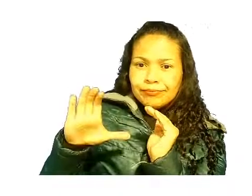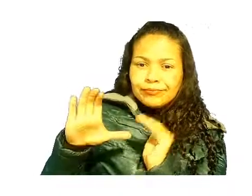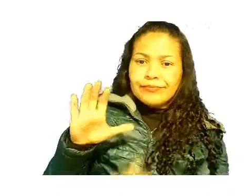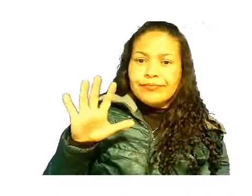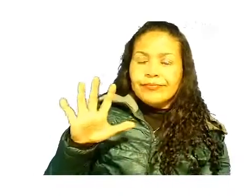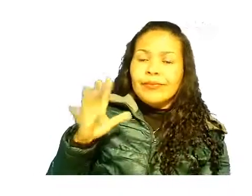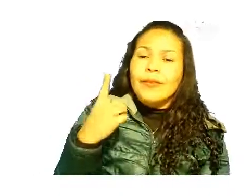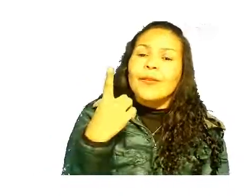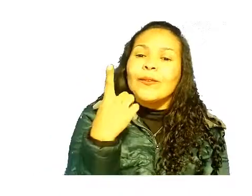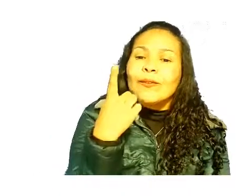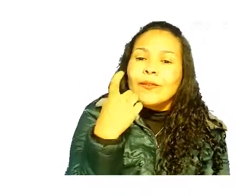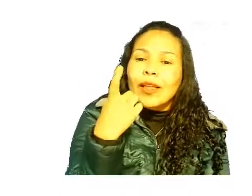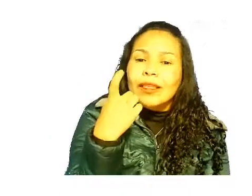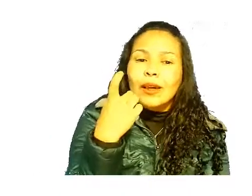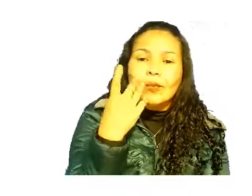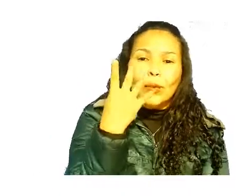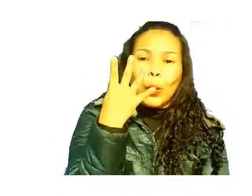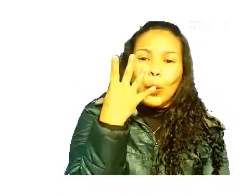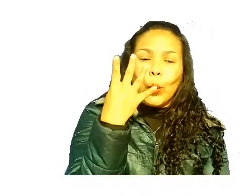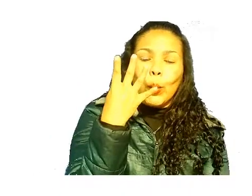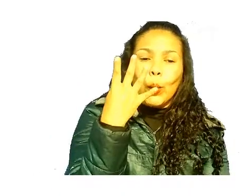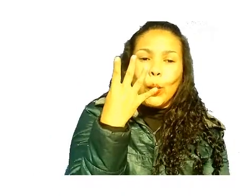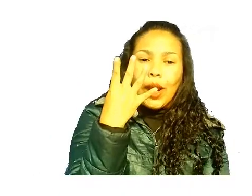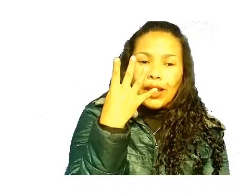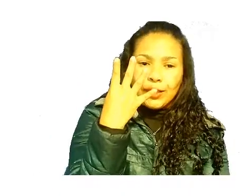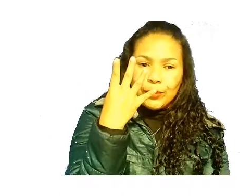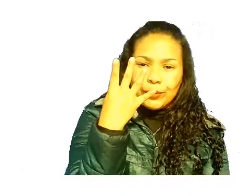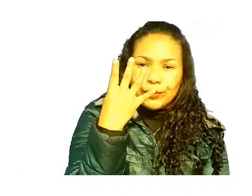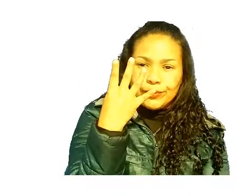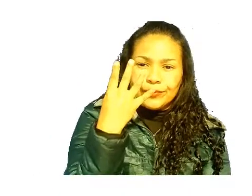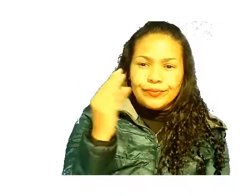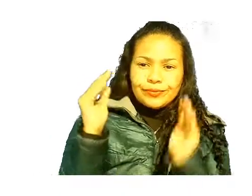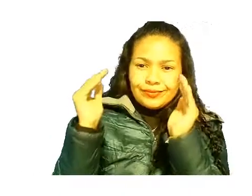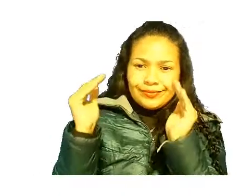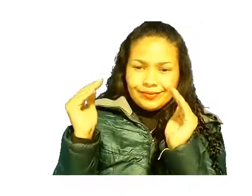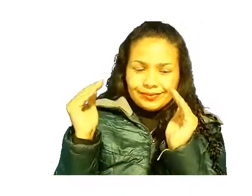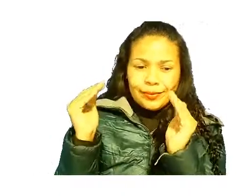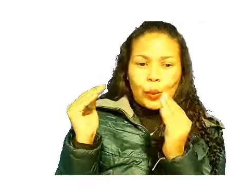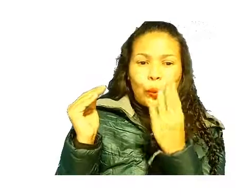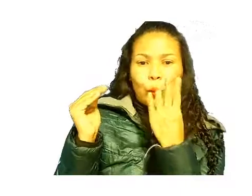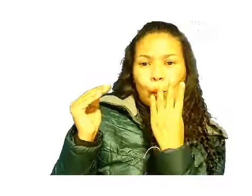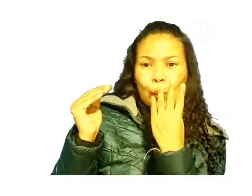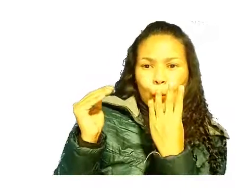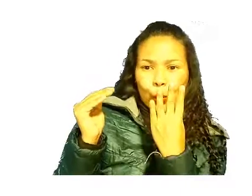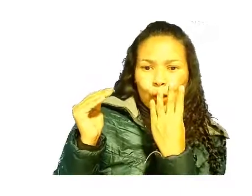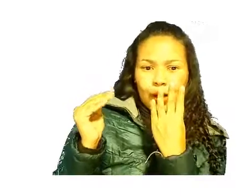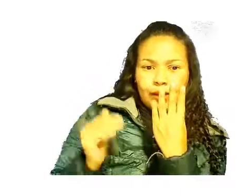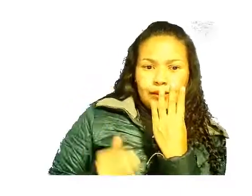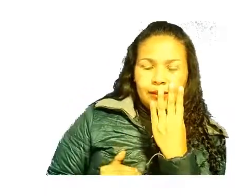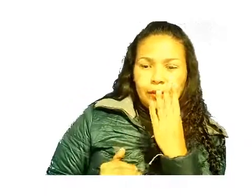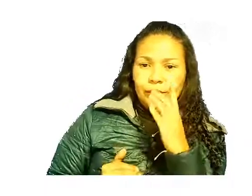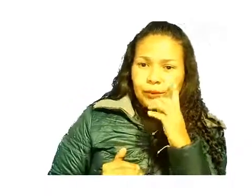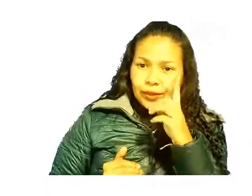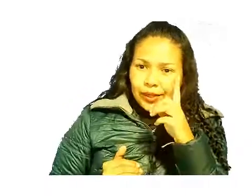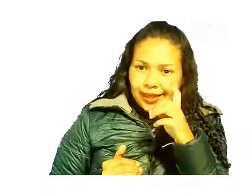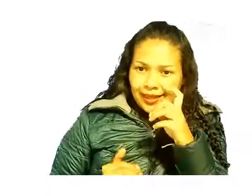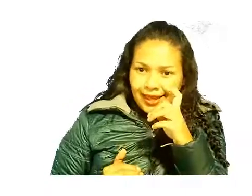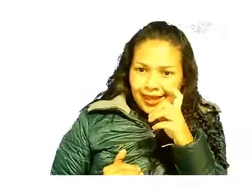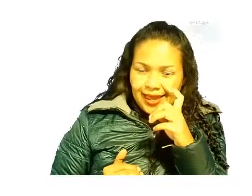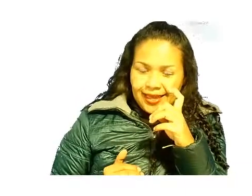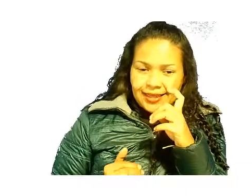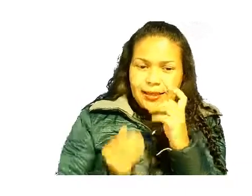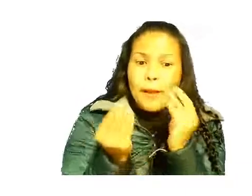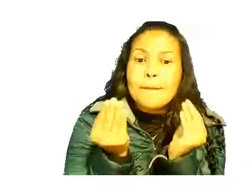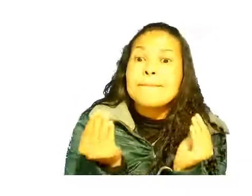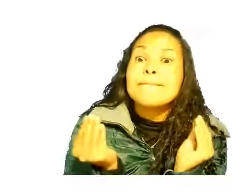y ese 4 iría dentro del paréntesis junto con una x, porque en ese término tenemos la x al cuadrado. Entonces ya tenemos